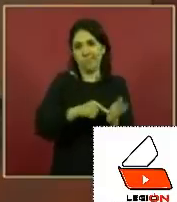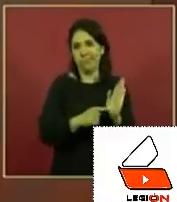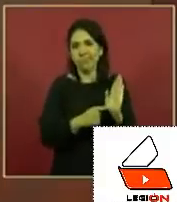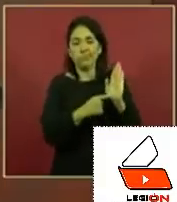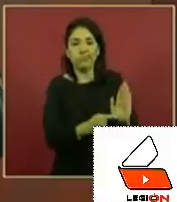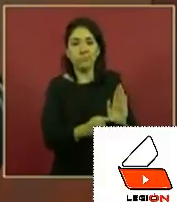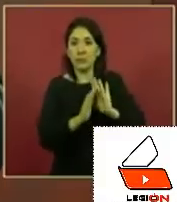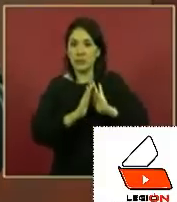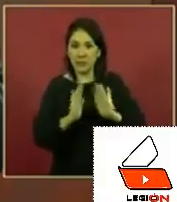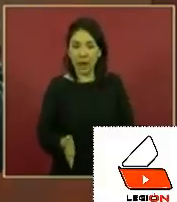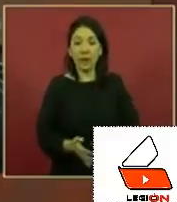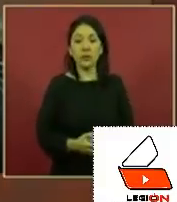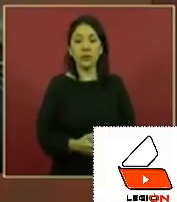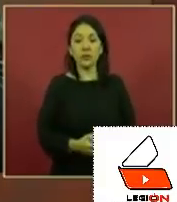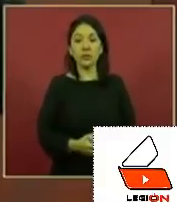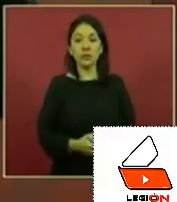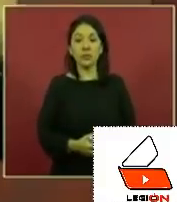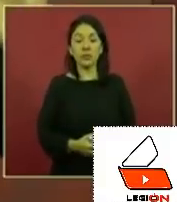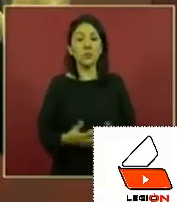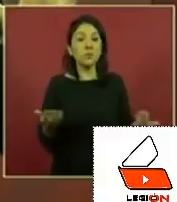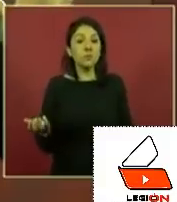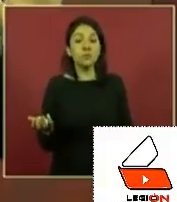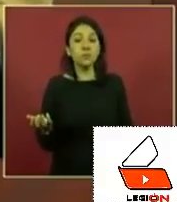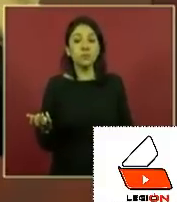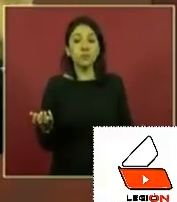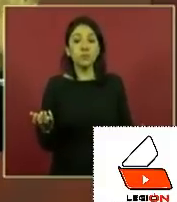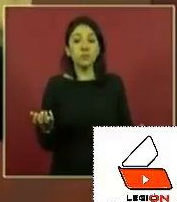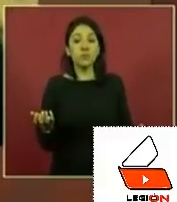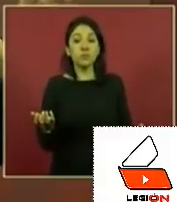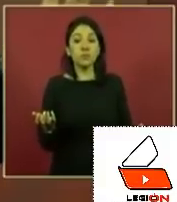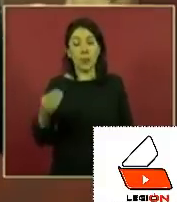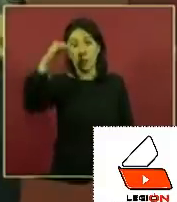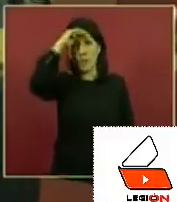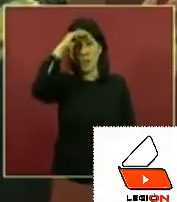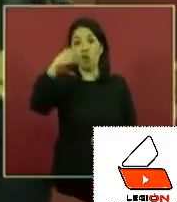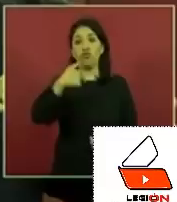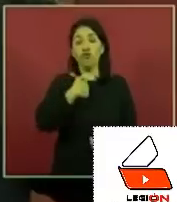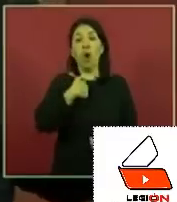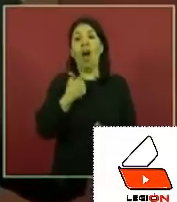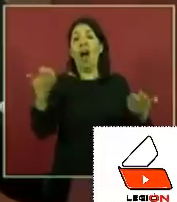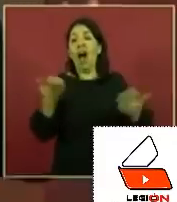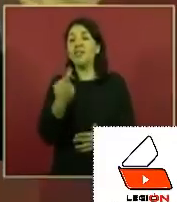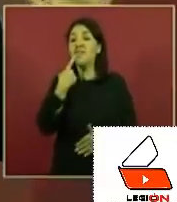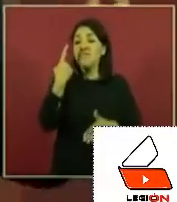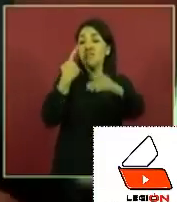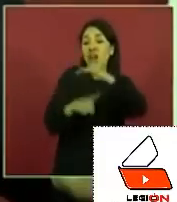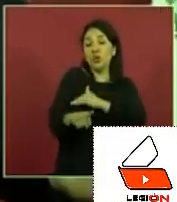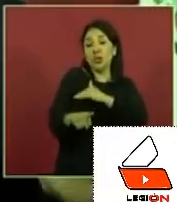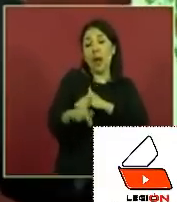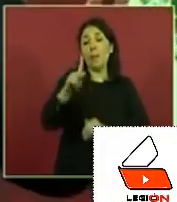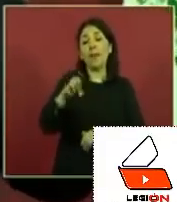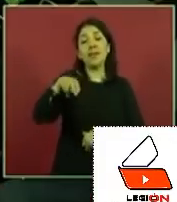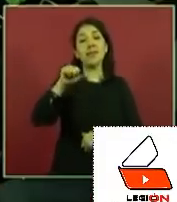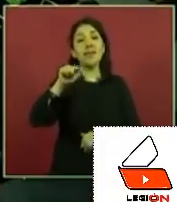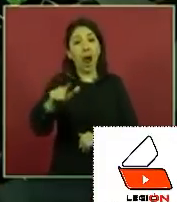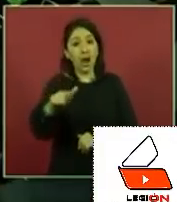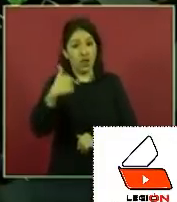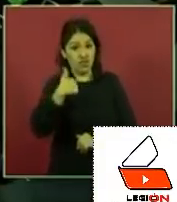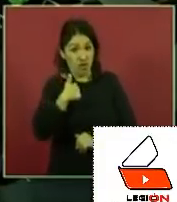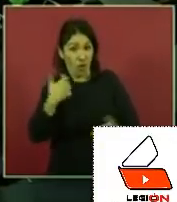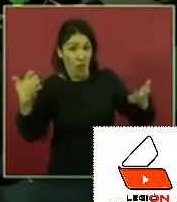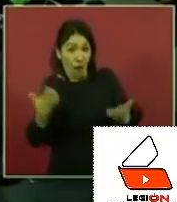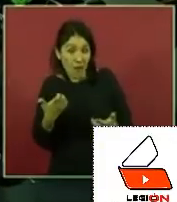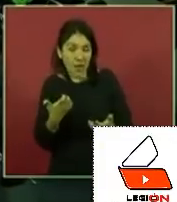Entonces No es De que yo presente Las denuncias Penales Correspondientes